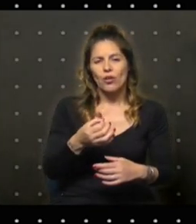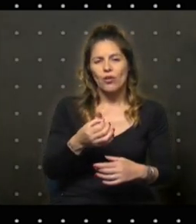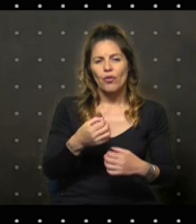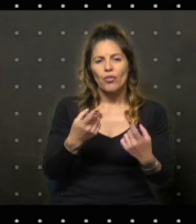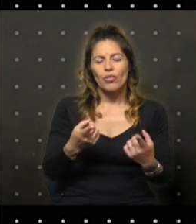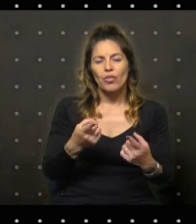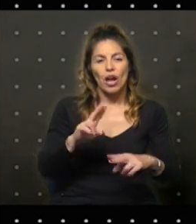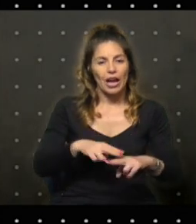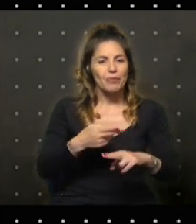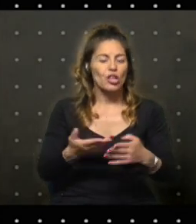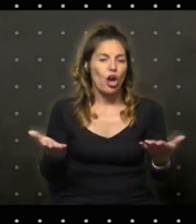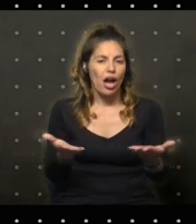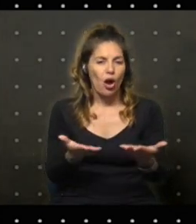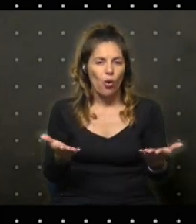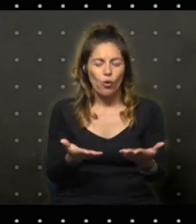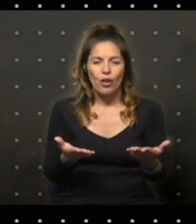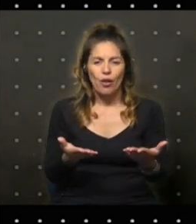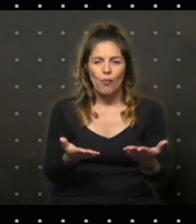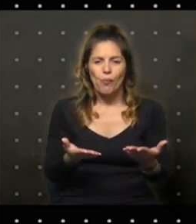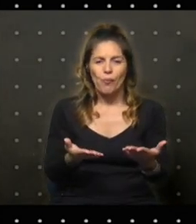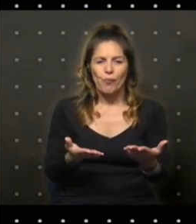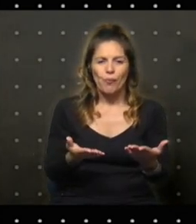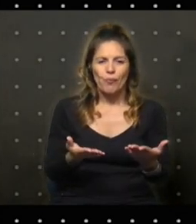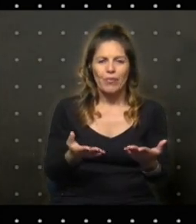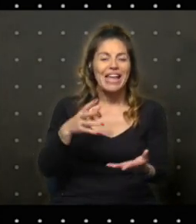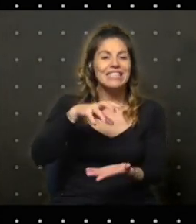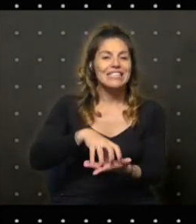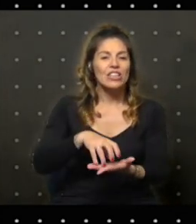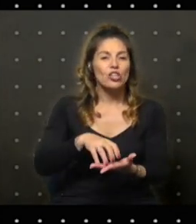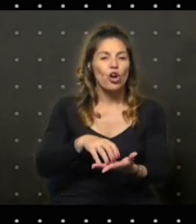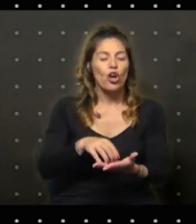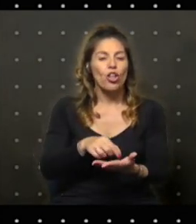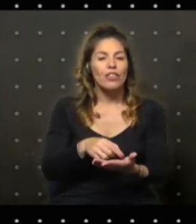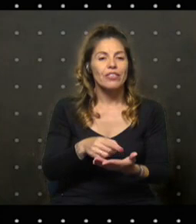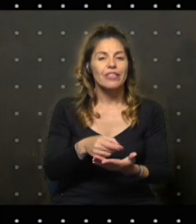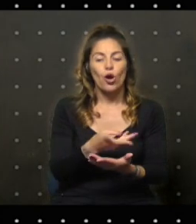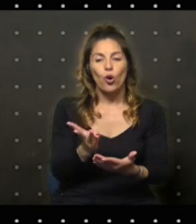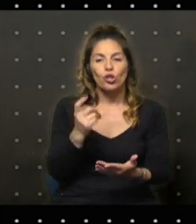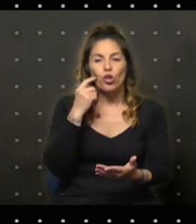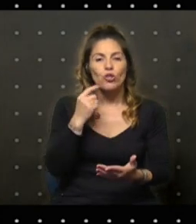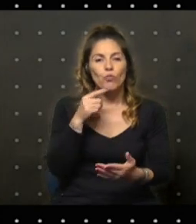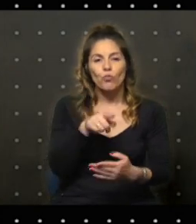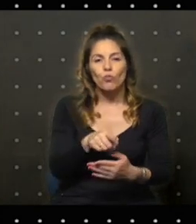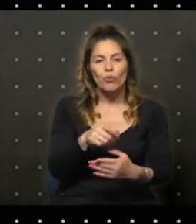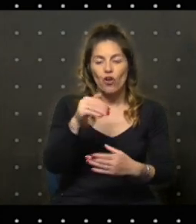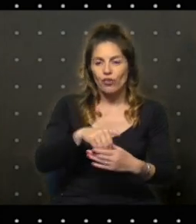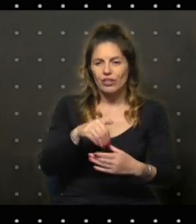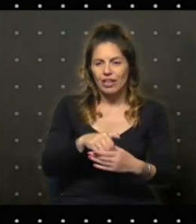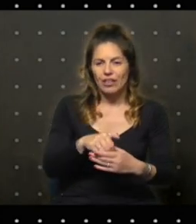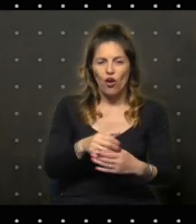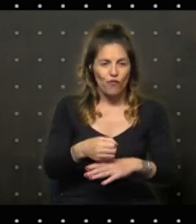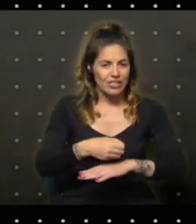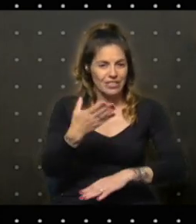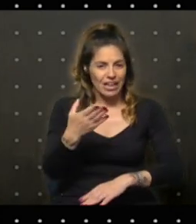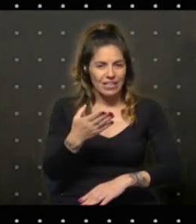volvió a repetir recién eh aquí en el centro de cómputos oficial también lo dijo el mismo Sergio maa Cuando dio la conferencia de prensa en el